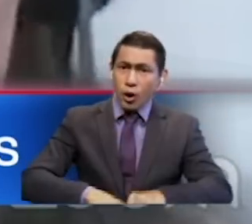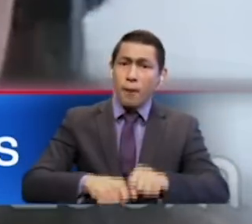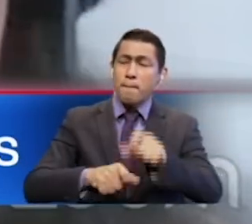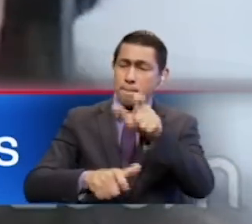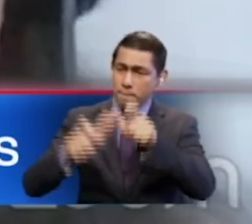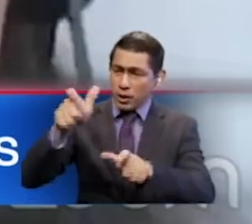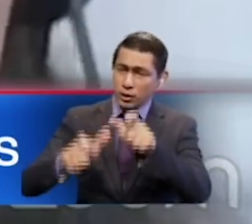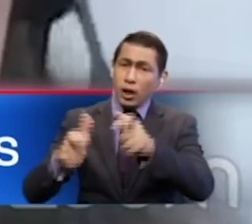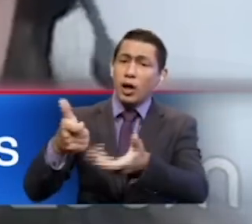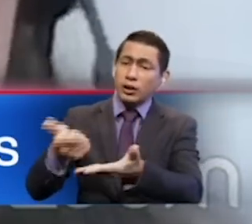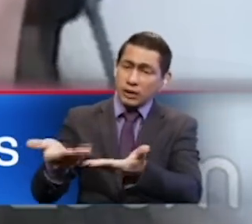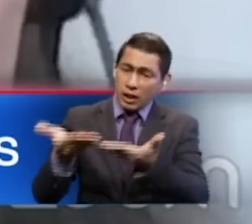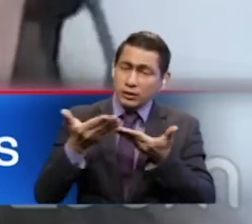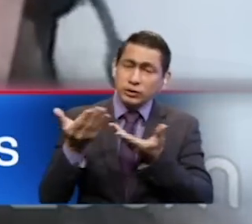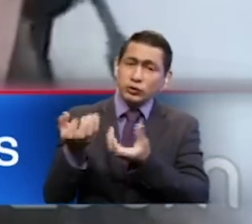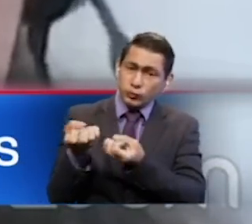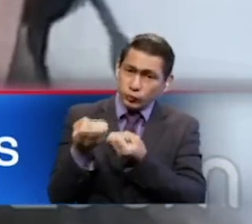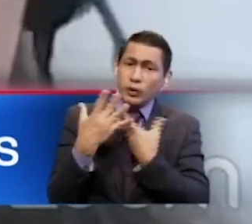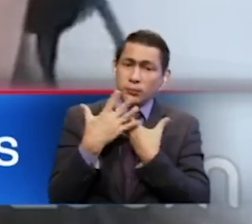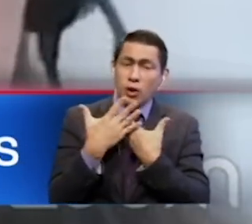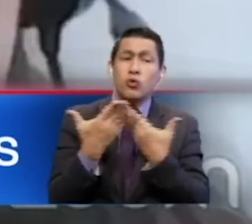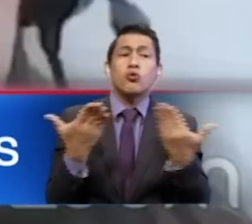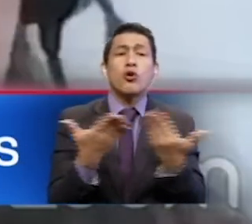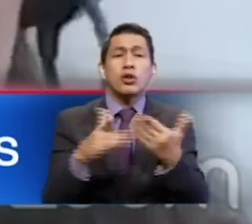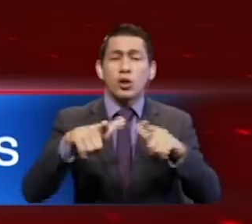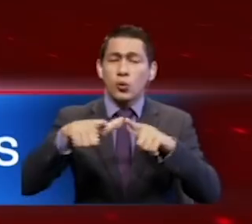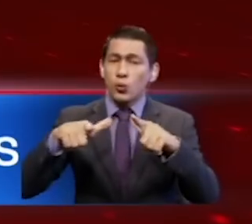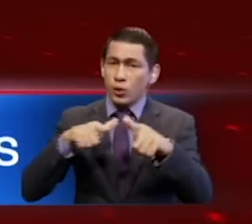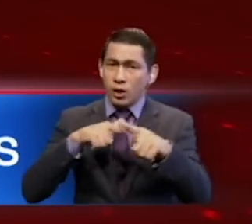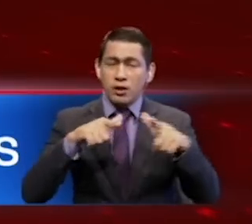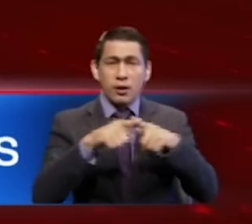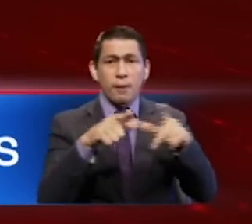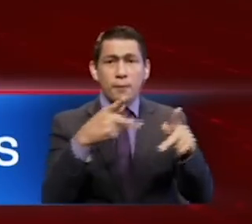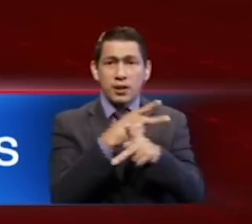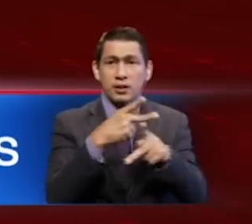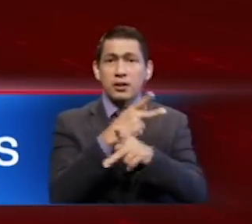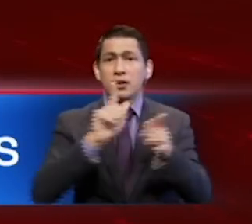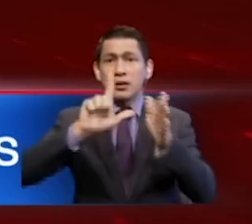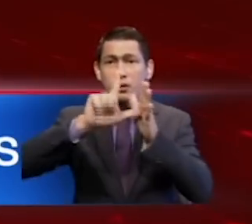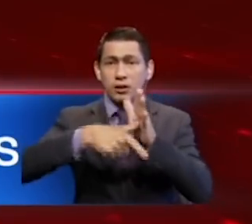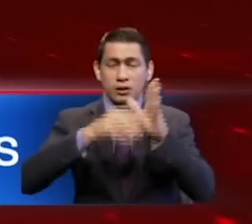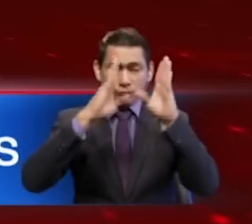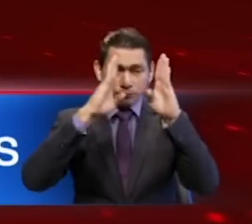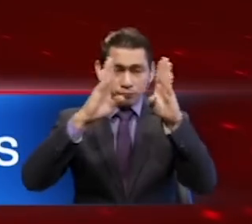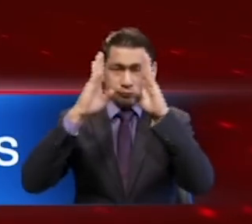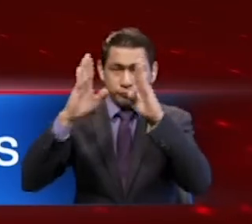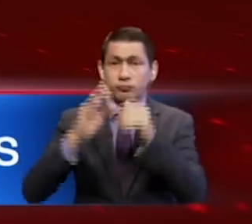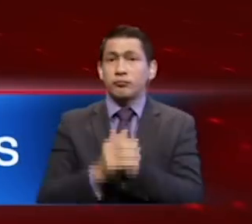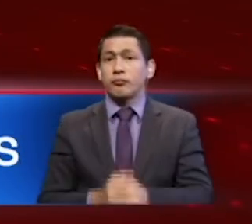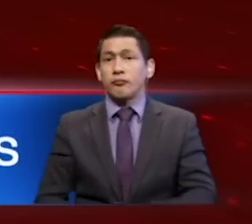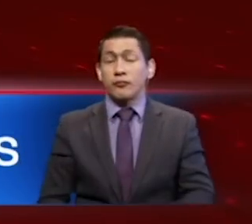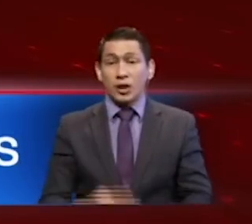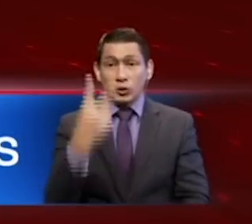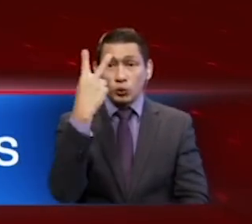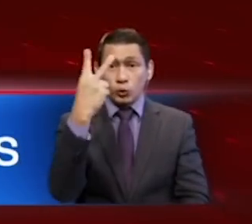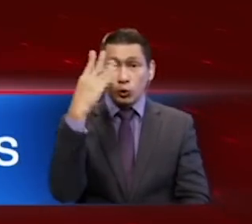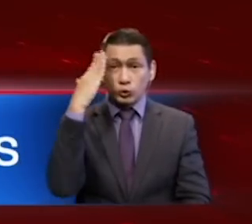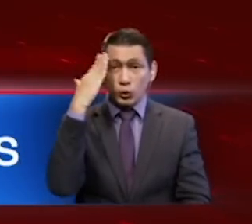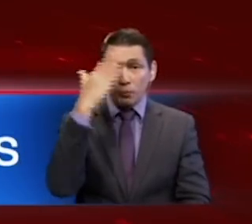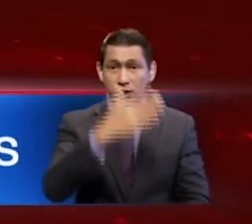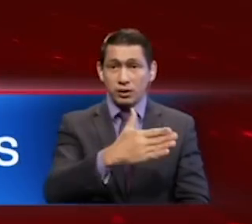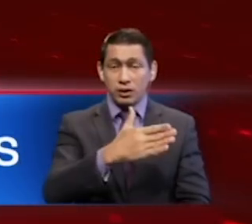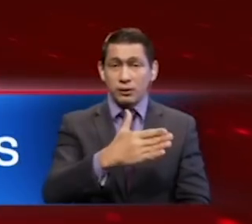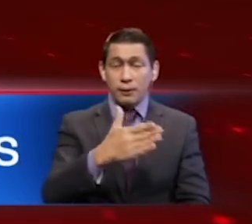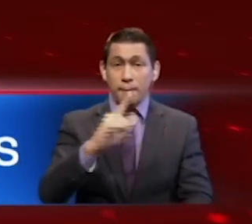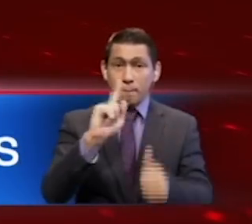uso y para que todos los actores del sector de respuesta de nosotros nos unimos desde dos enfoques, principalmente